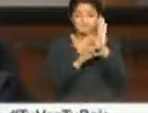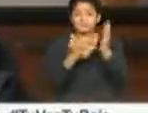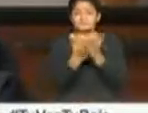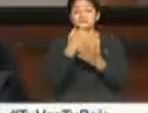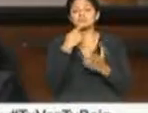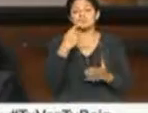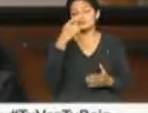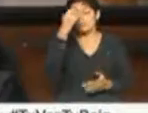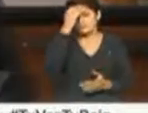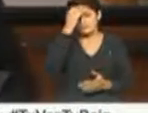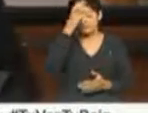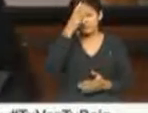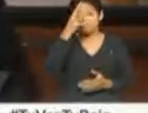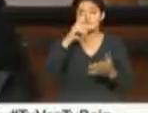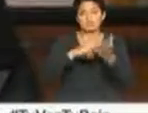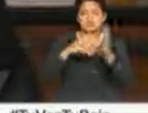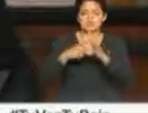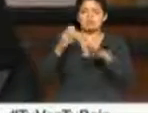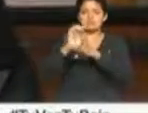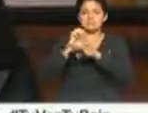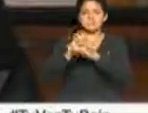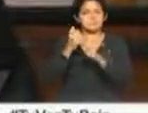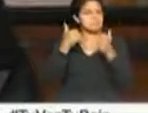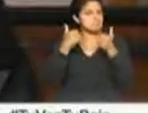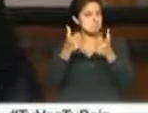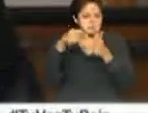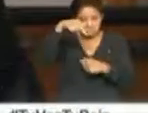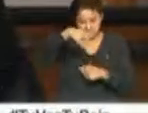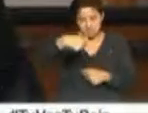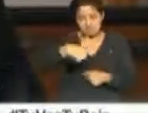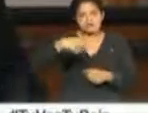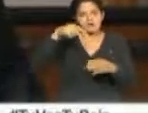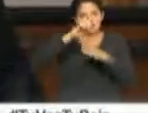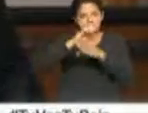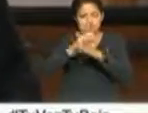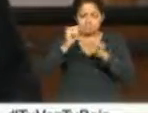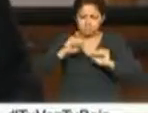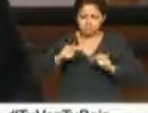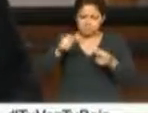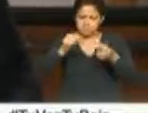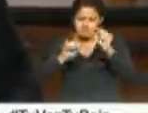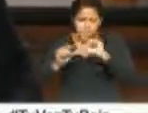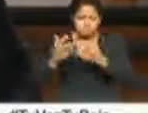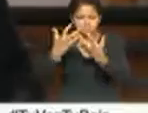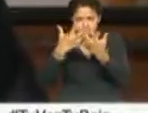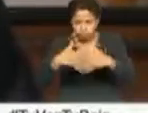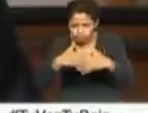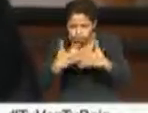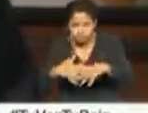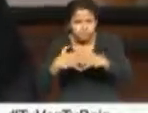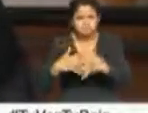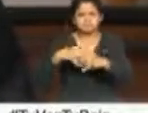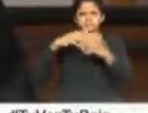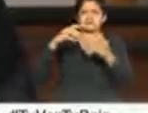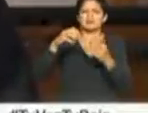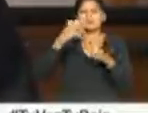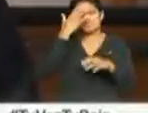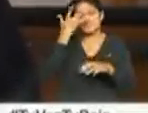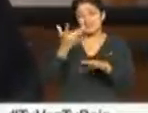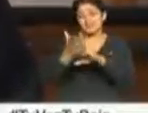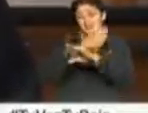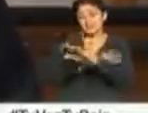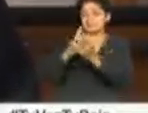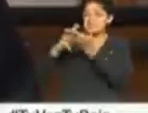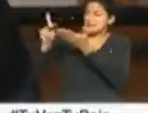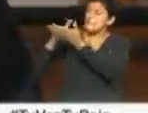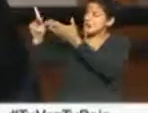que se ha planteado en el Ecuador. Desarrollar tecnología tiene costos, necesitan apoyo. Entonces, este